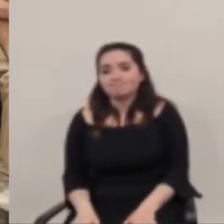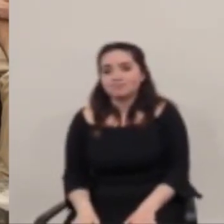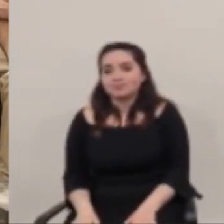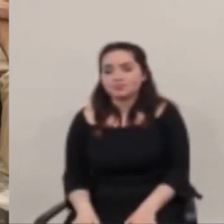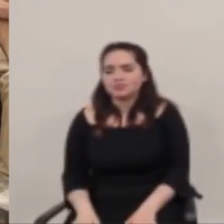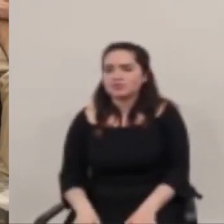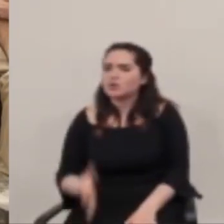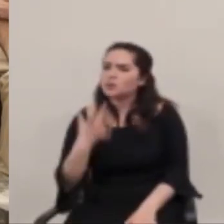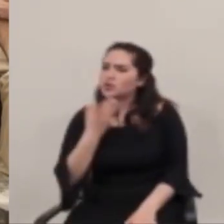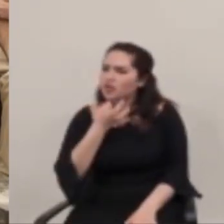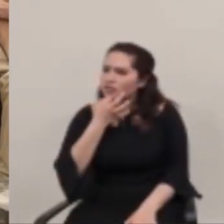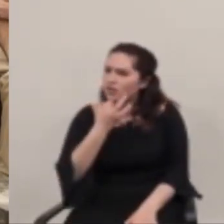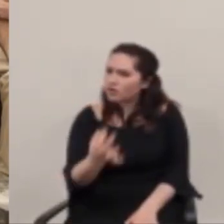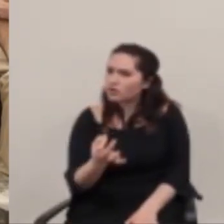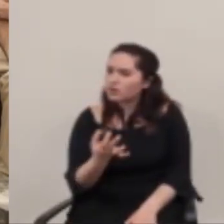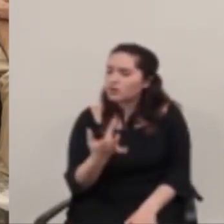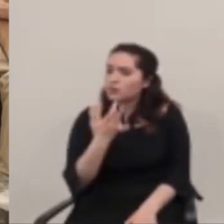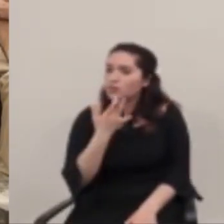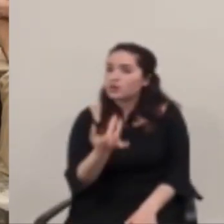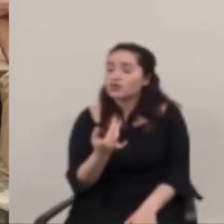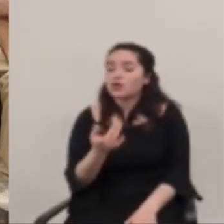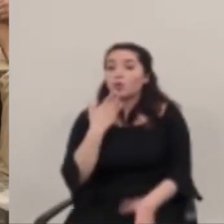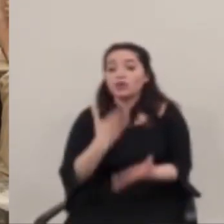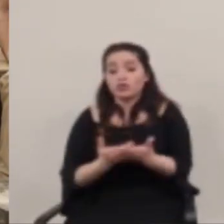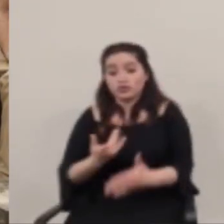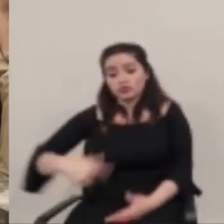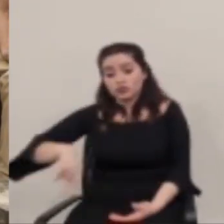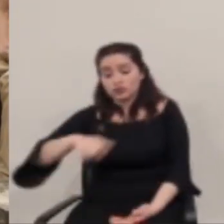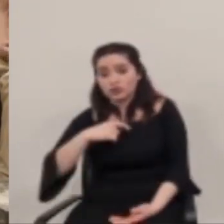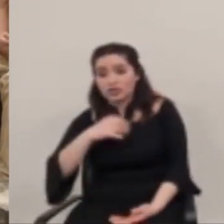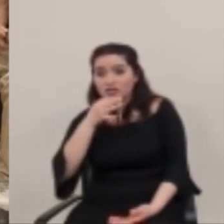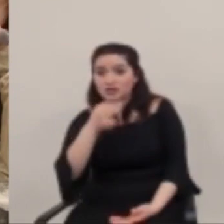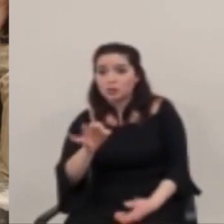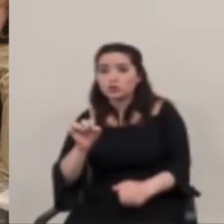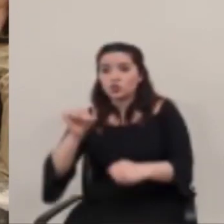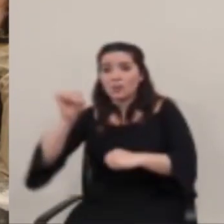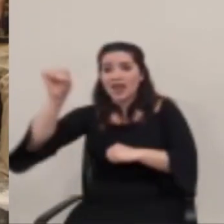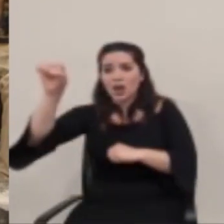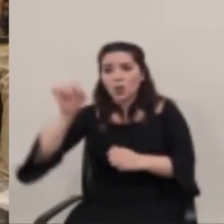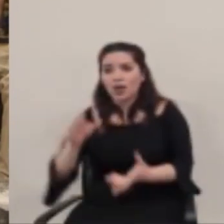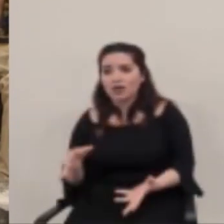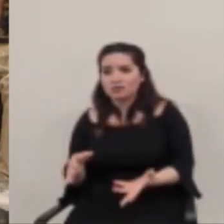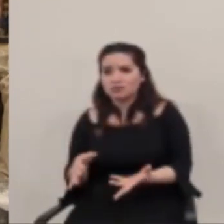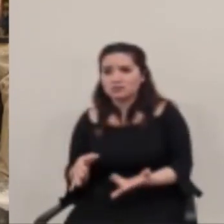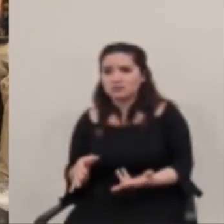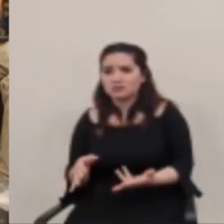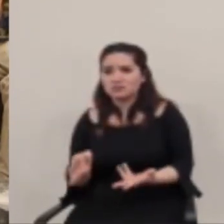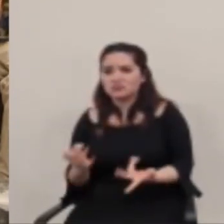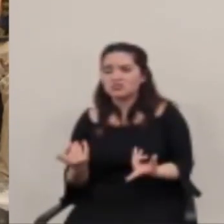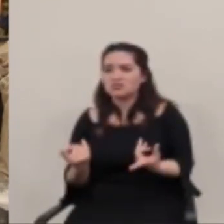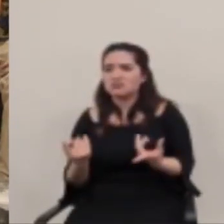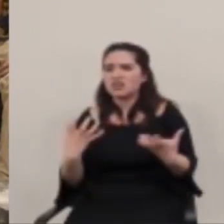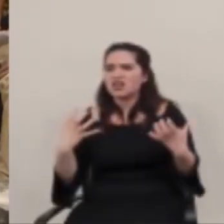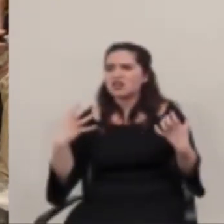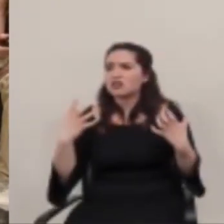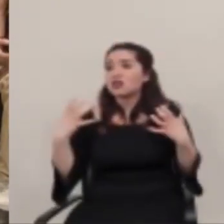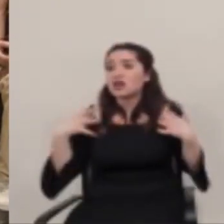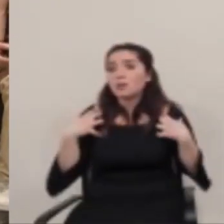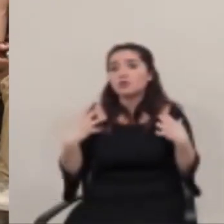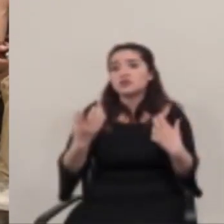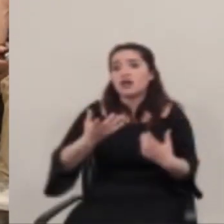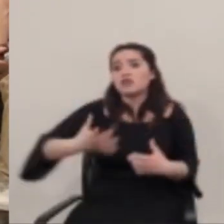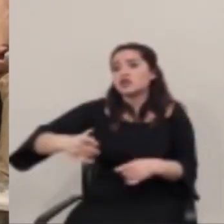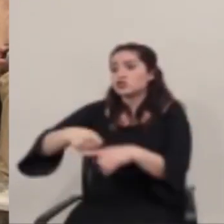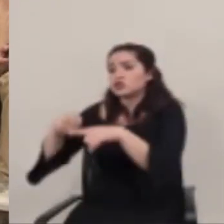¿Y por qué lo digo? Porque queriéndolo o no, cuando uno habla también de superhéroes, también se resta responsabilidad a la sociedad, porque si son